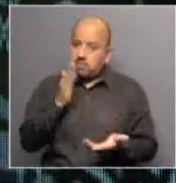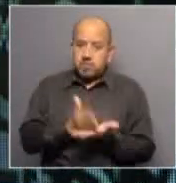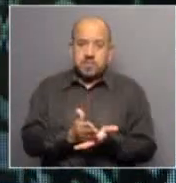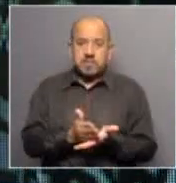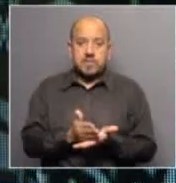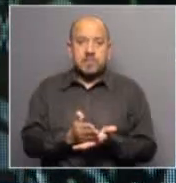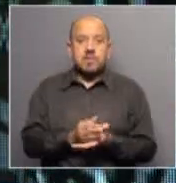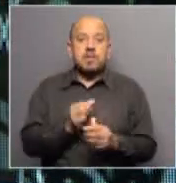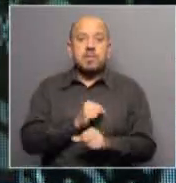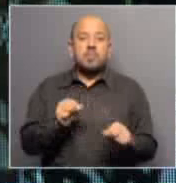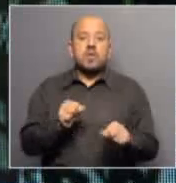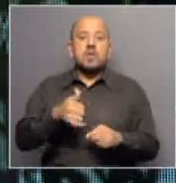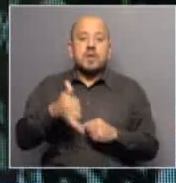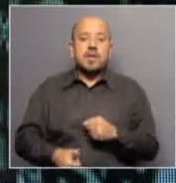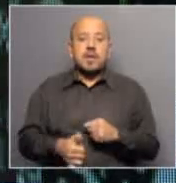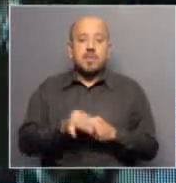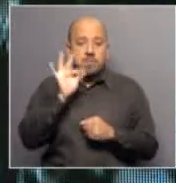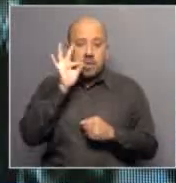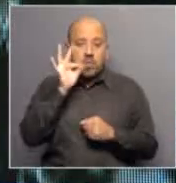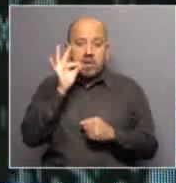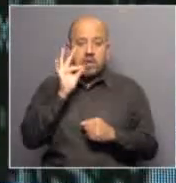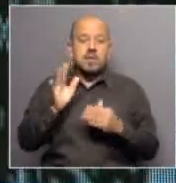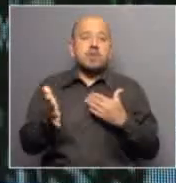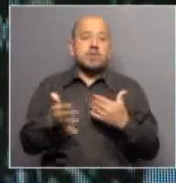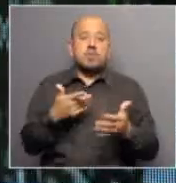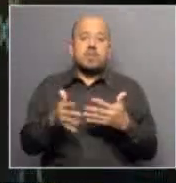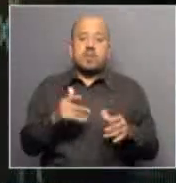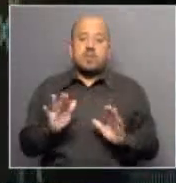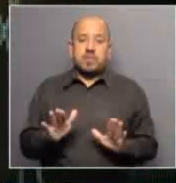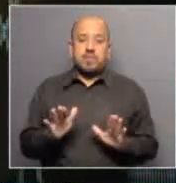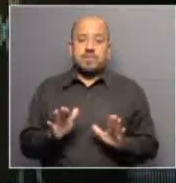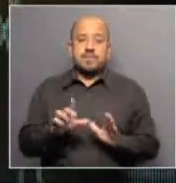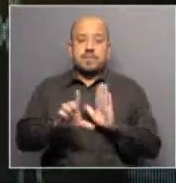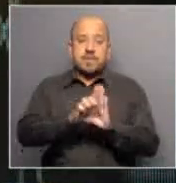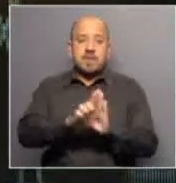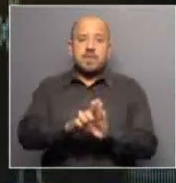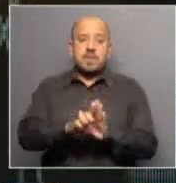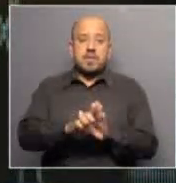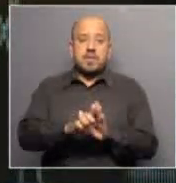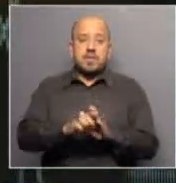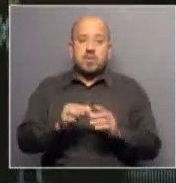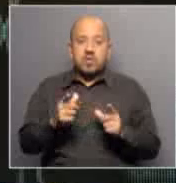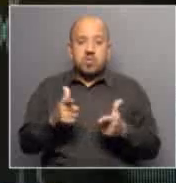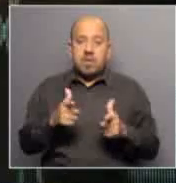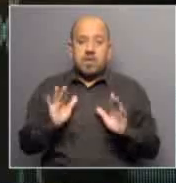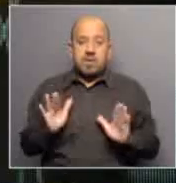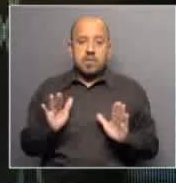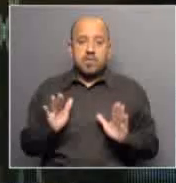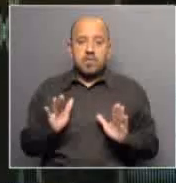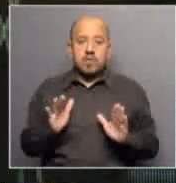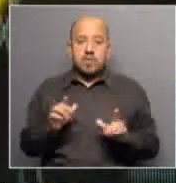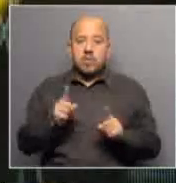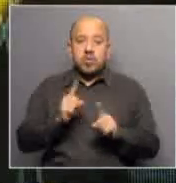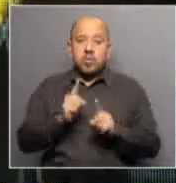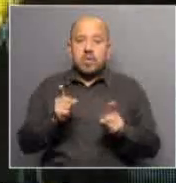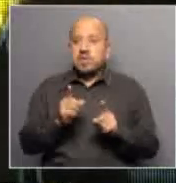la tenencia para consumo personal, independientemente de la ley. No está penalizada, no es